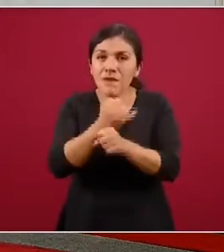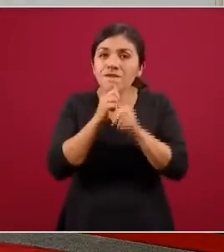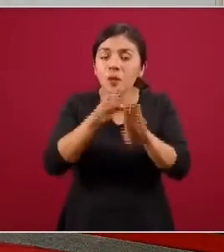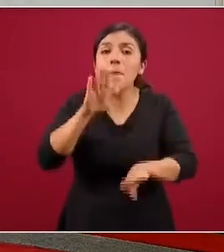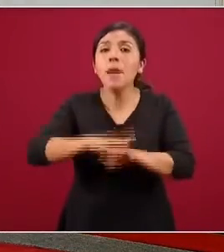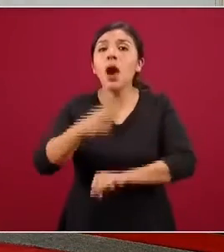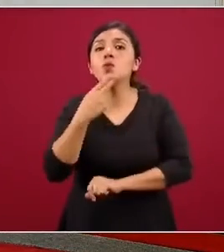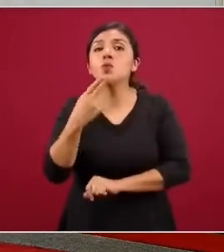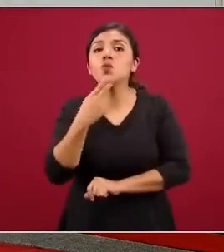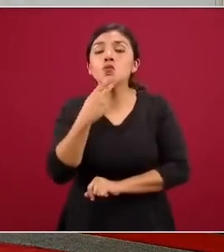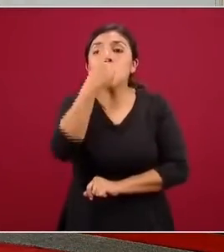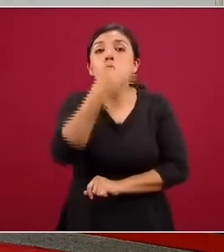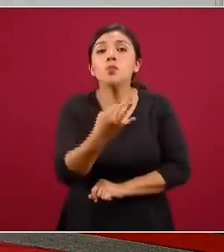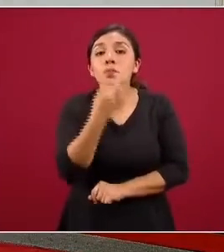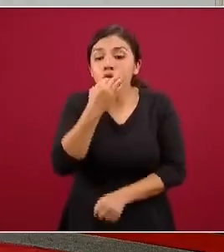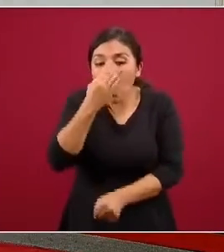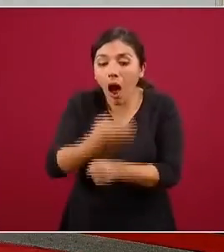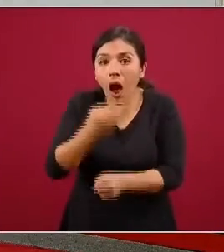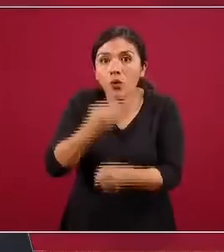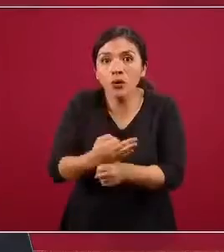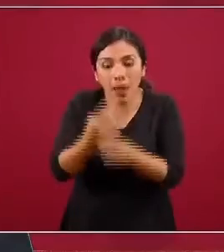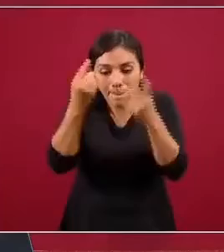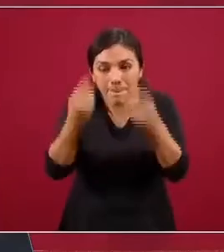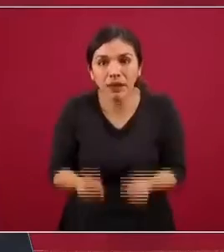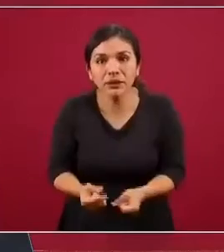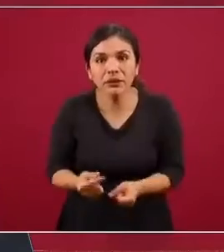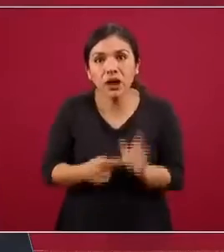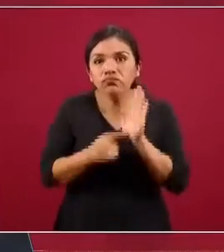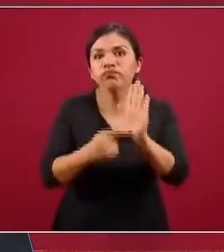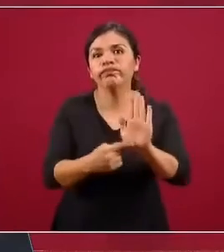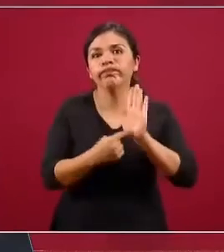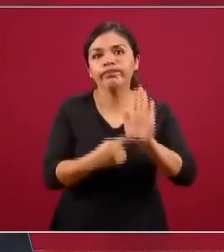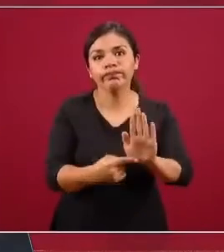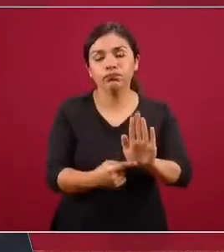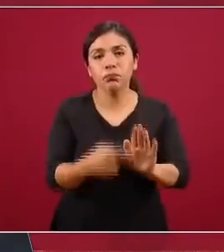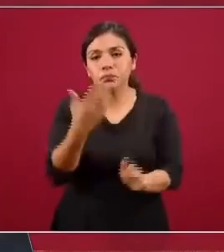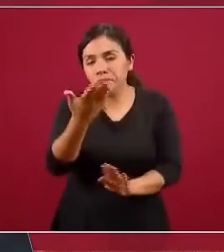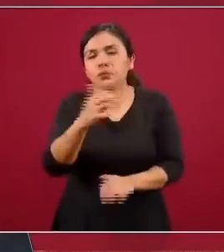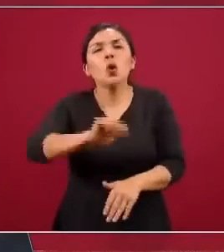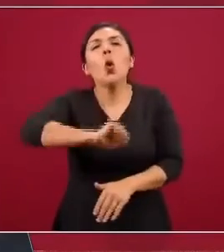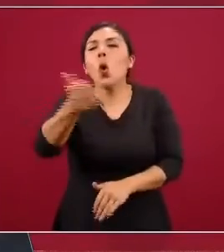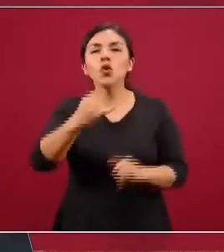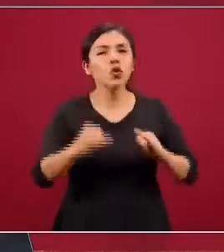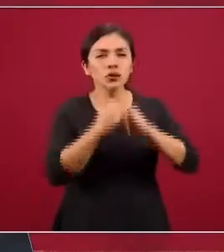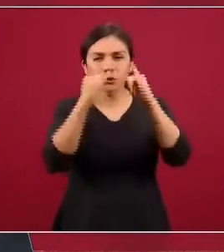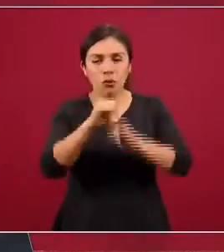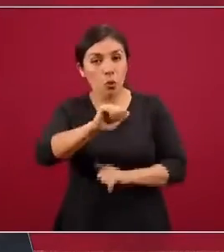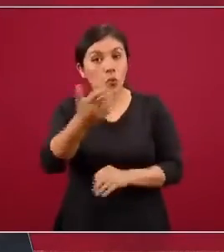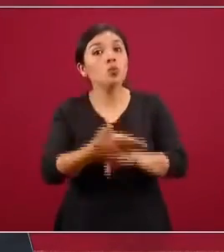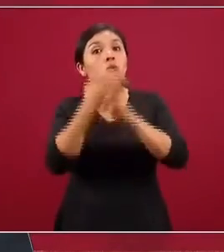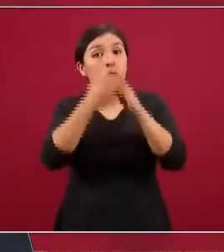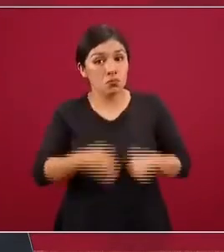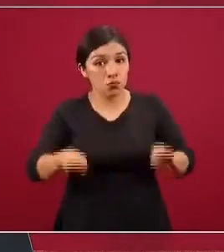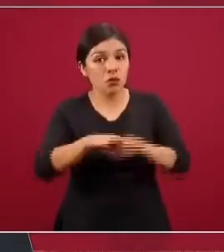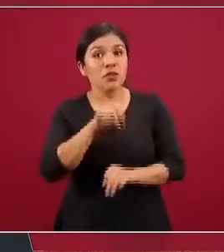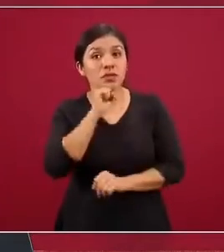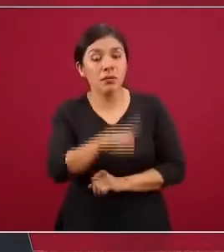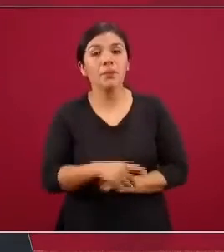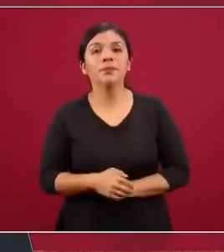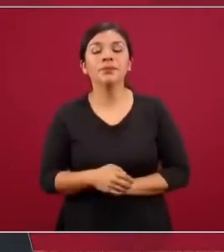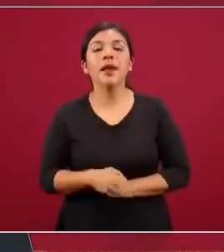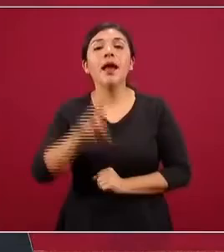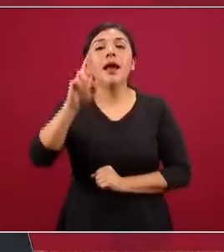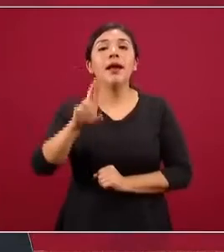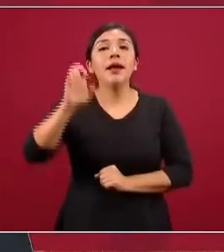información útil al minuto, en tiempo real. Pongamos ahora otra institución que es muy importante también,